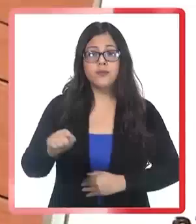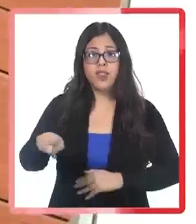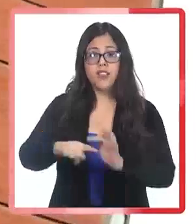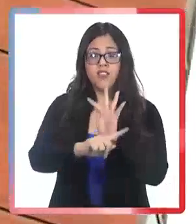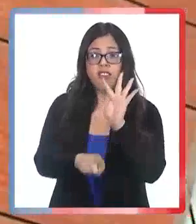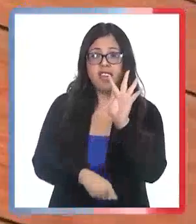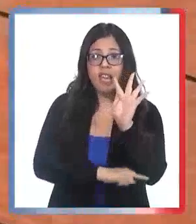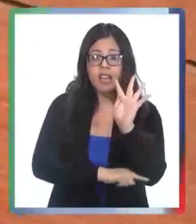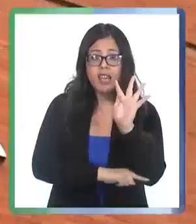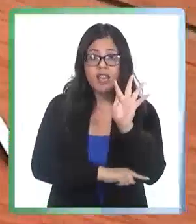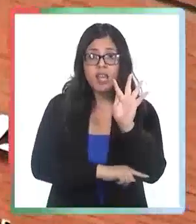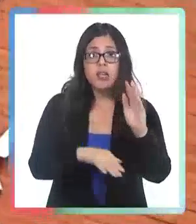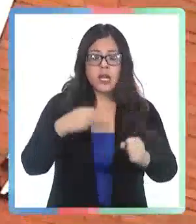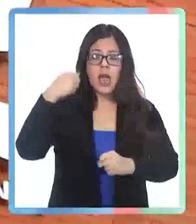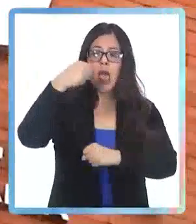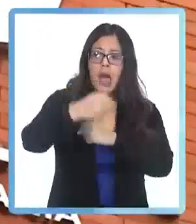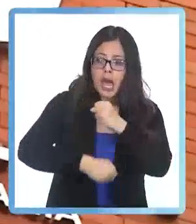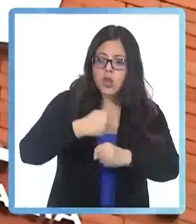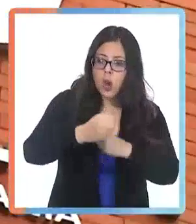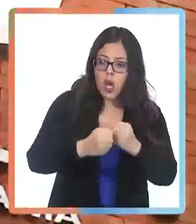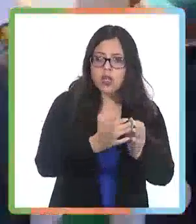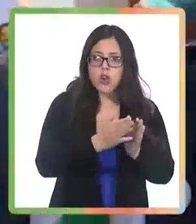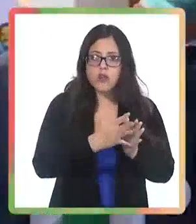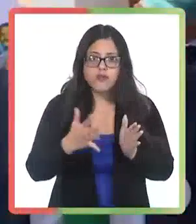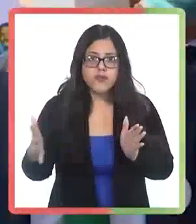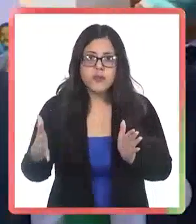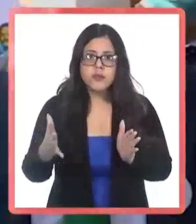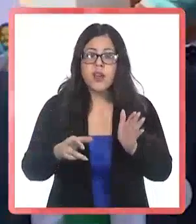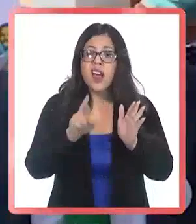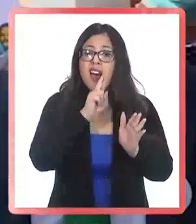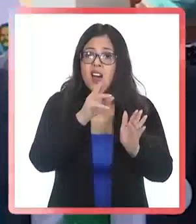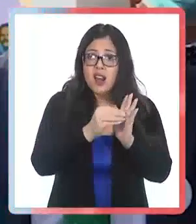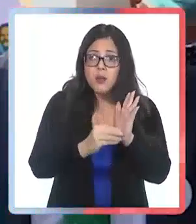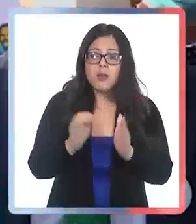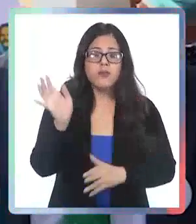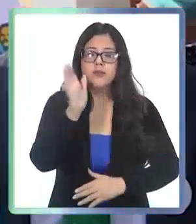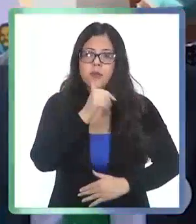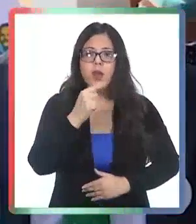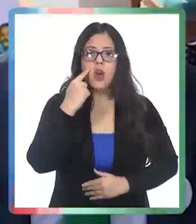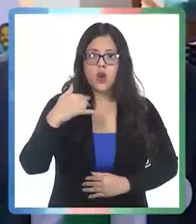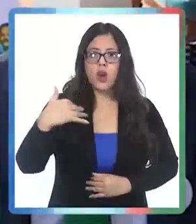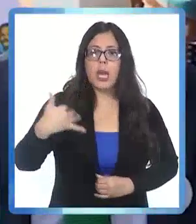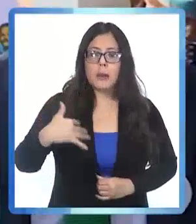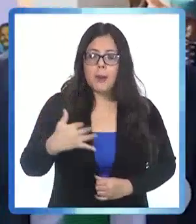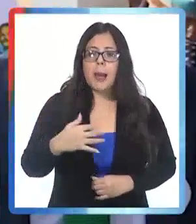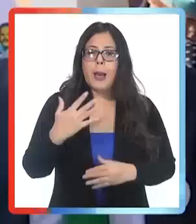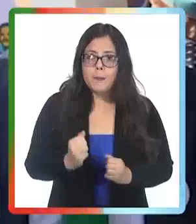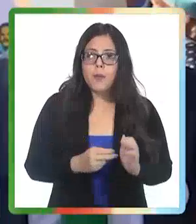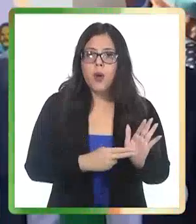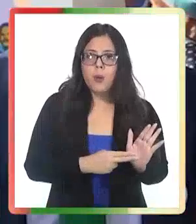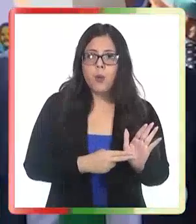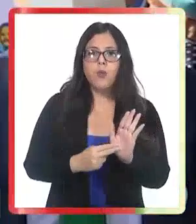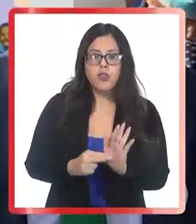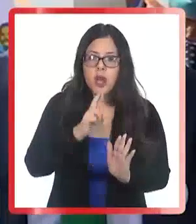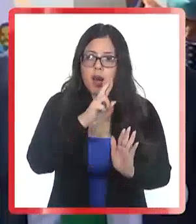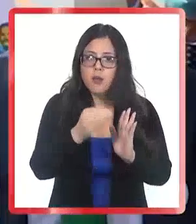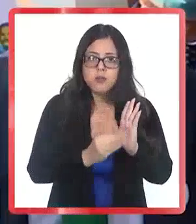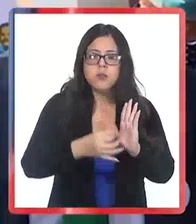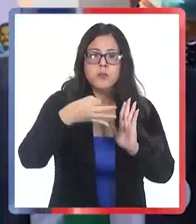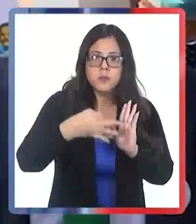La fiscalía, al pasar de los años, no ha obtenido mayores resultados. Creo que es importante poder